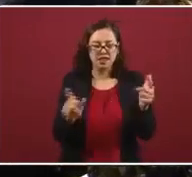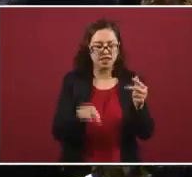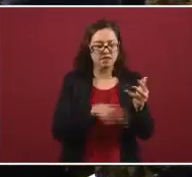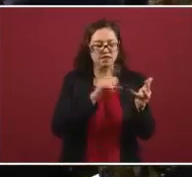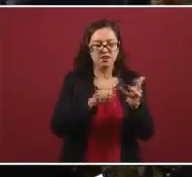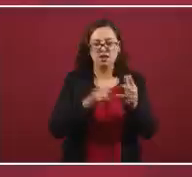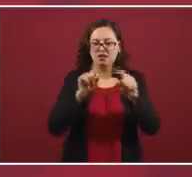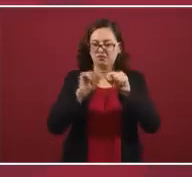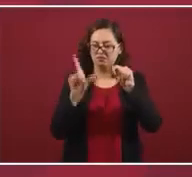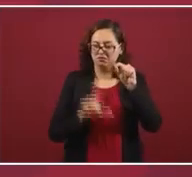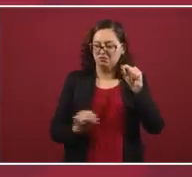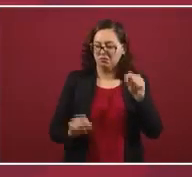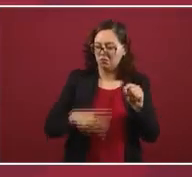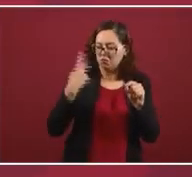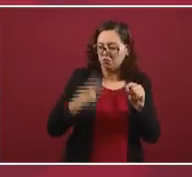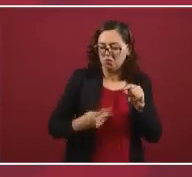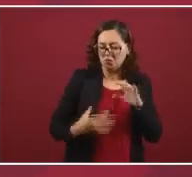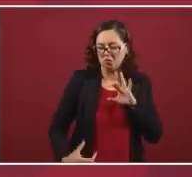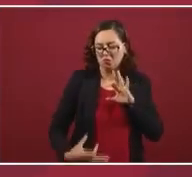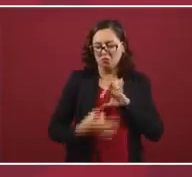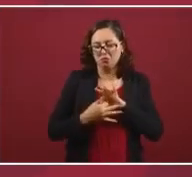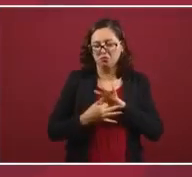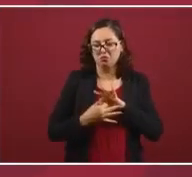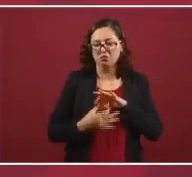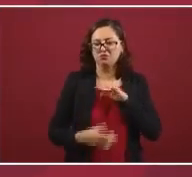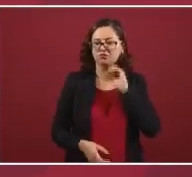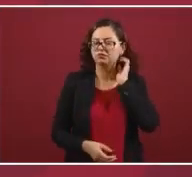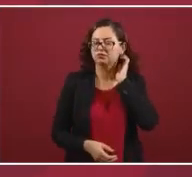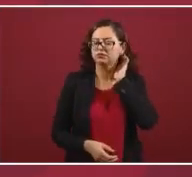patriota, no andaba ahí